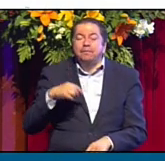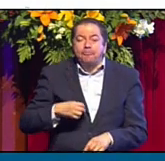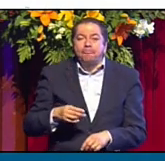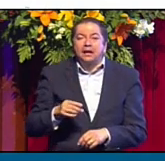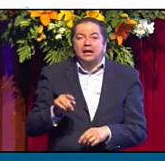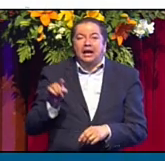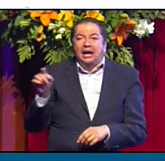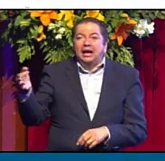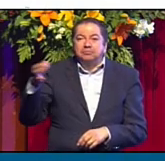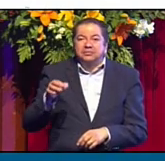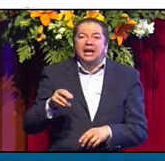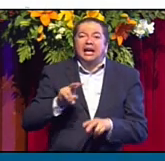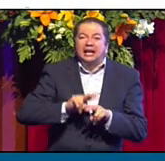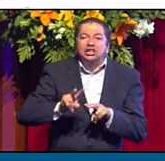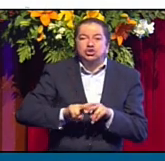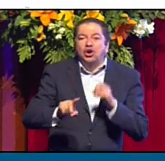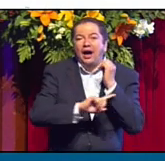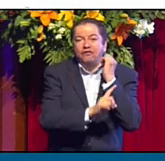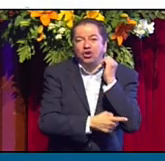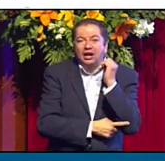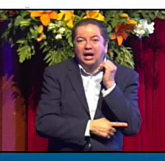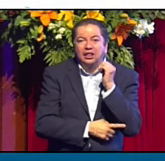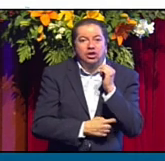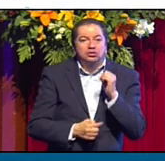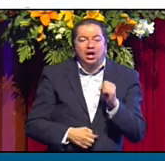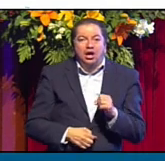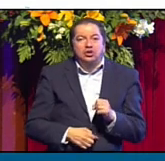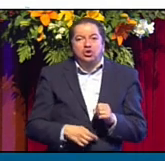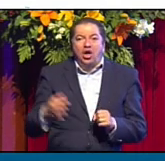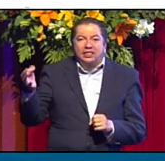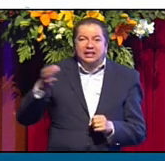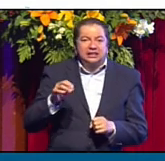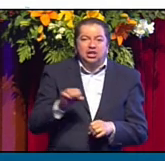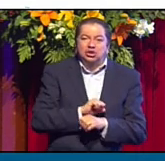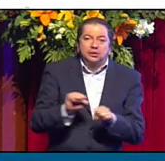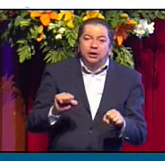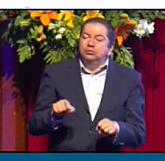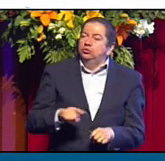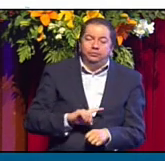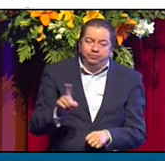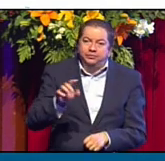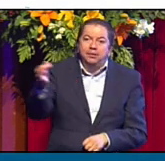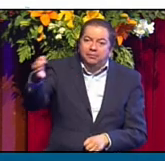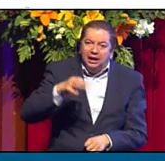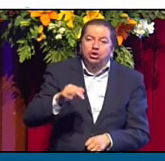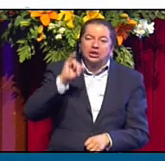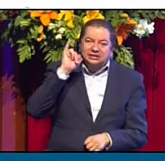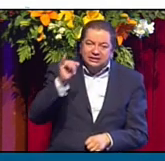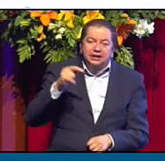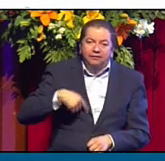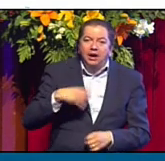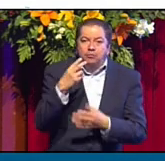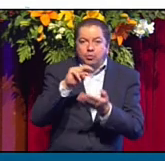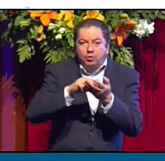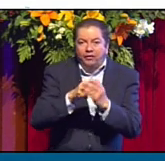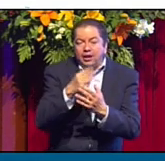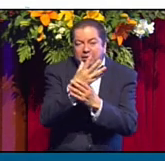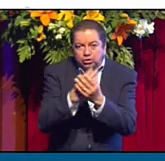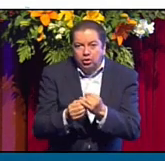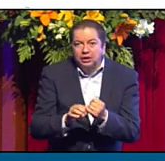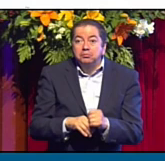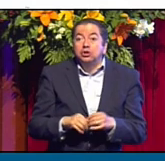que los abogados deben siempre hacer. No es decir no se puede. Alcalde, lo vamos a resolver. Ese terreno que era una junta